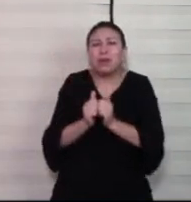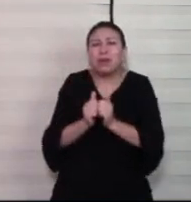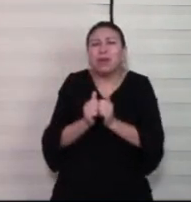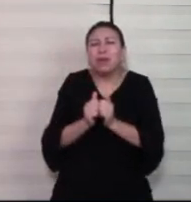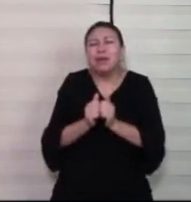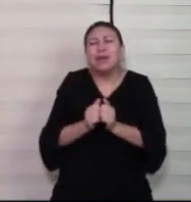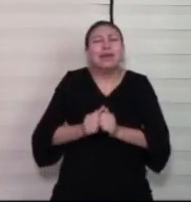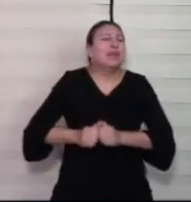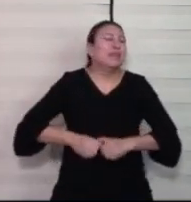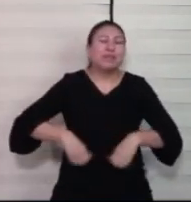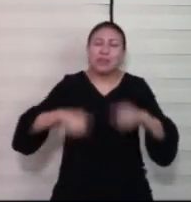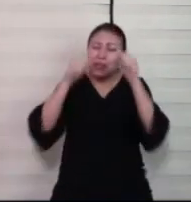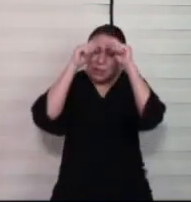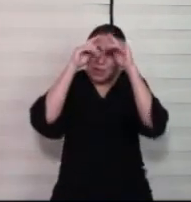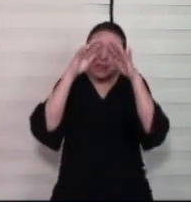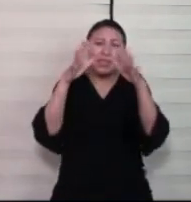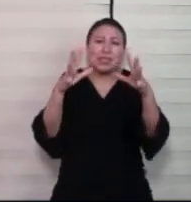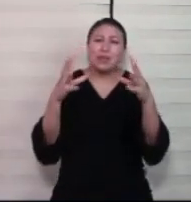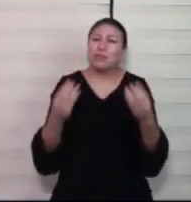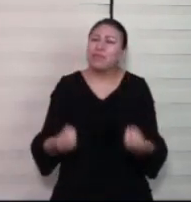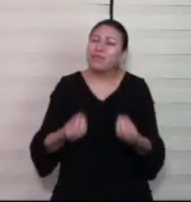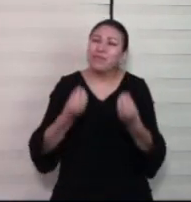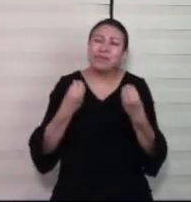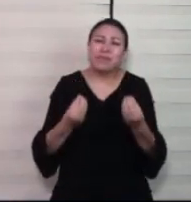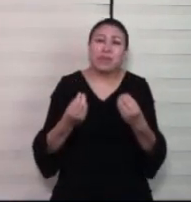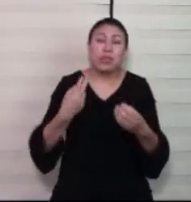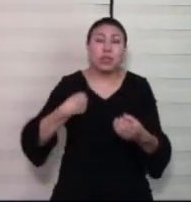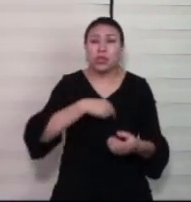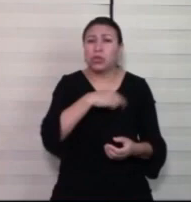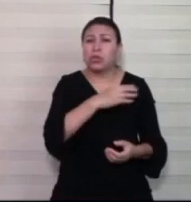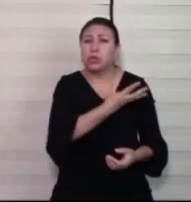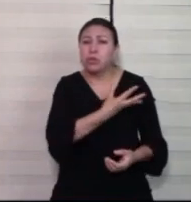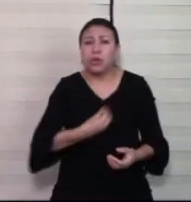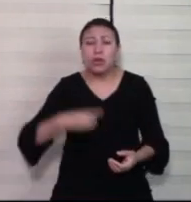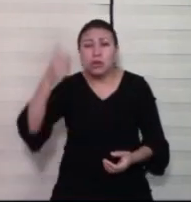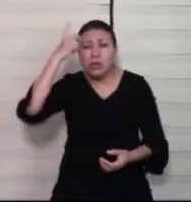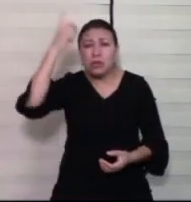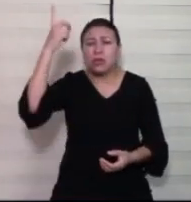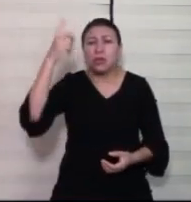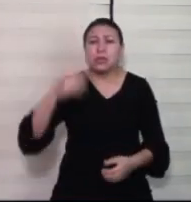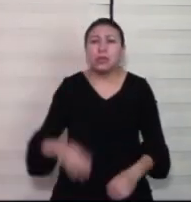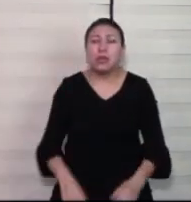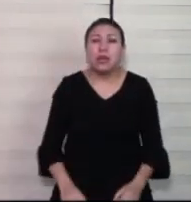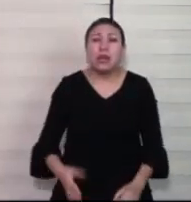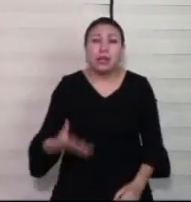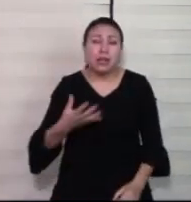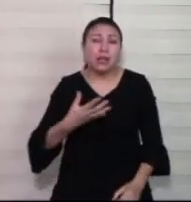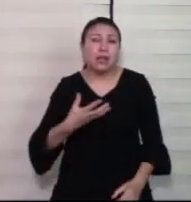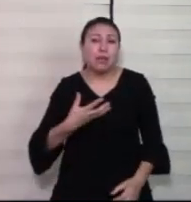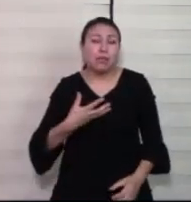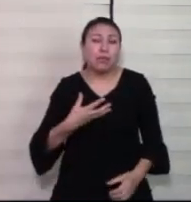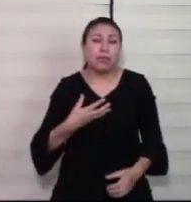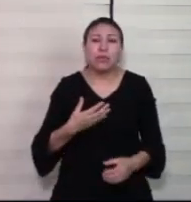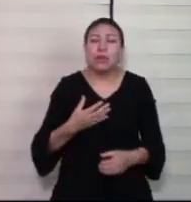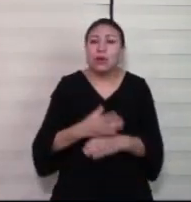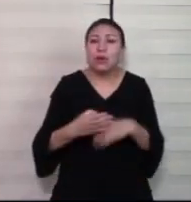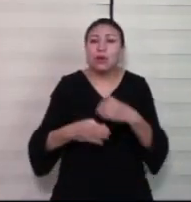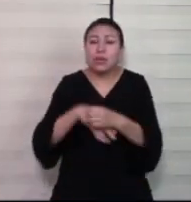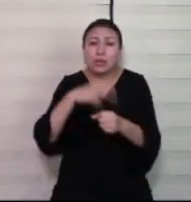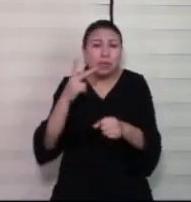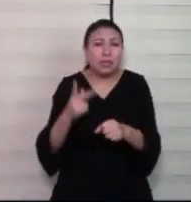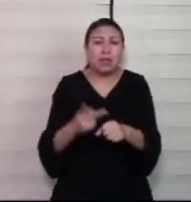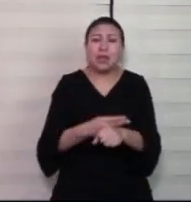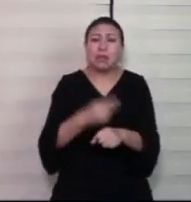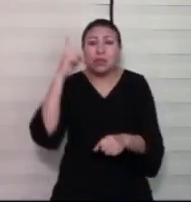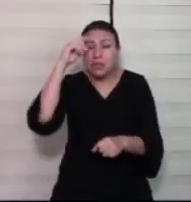veces. Los cristianos no estamos exentos de lo que pueda pasar. Yo no estoy exento de un accidente, no